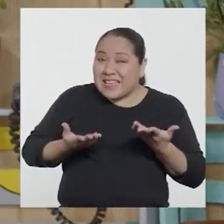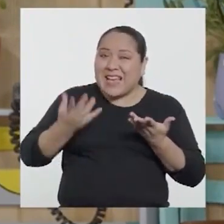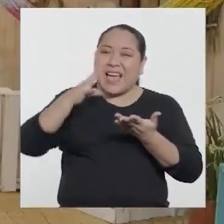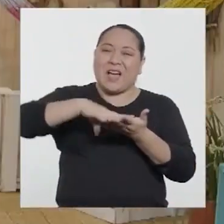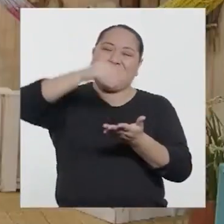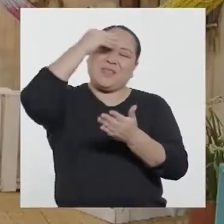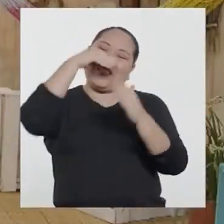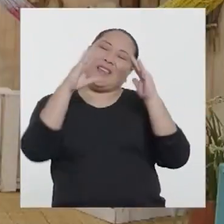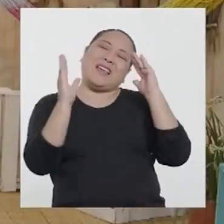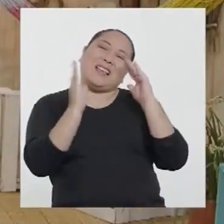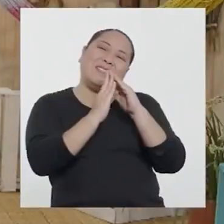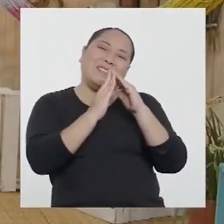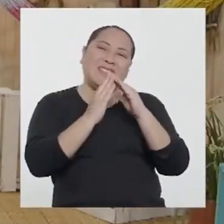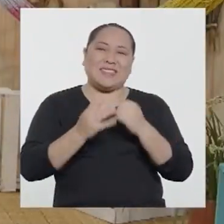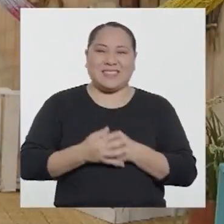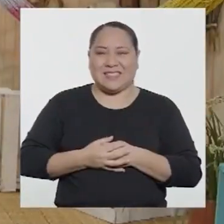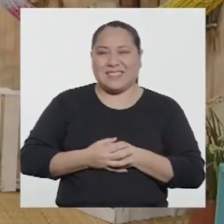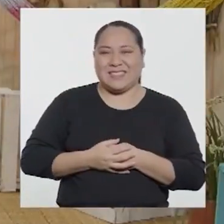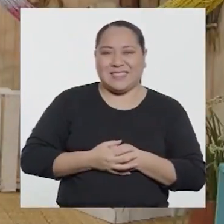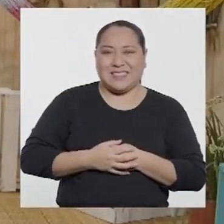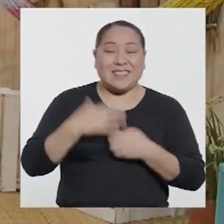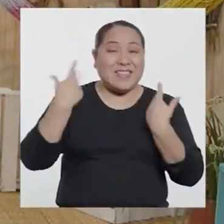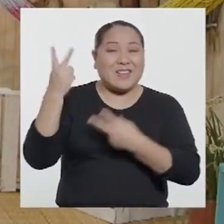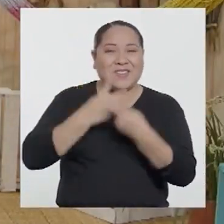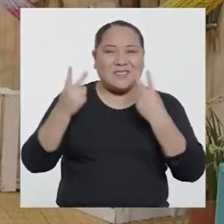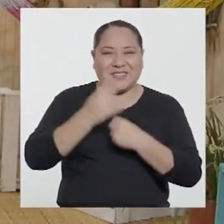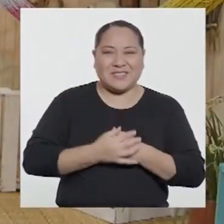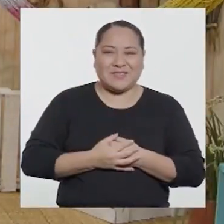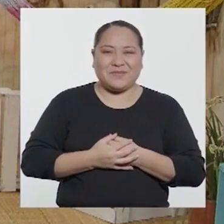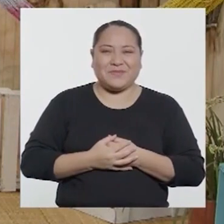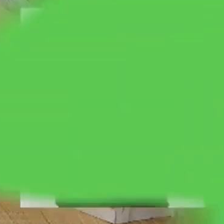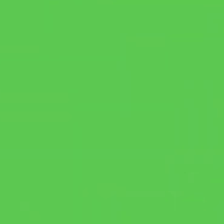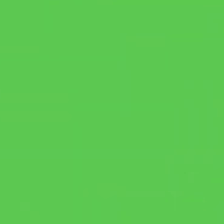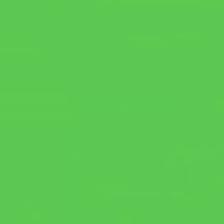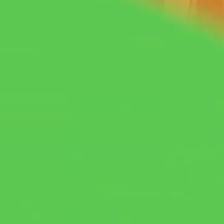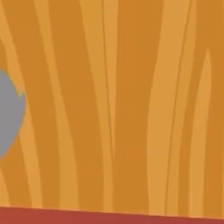¿eh? ¡Aprendo en casa! ¡Ya volvemos!